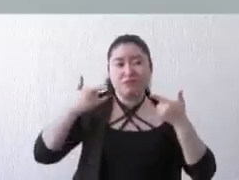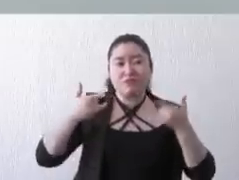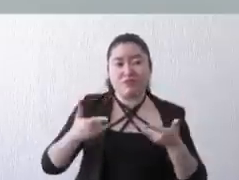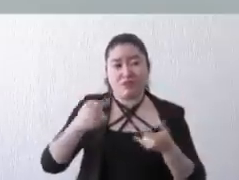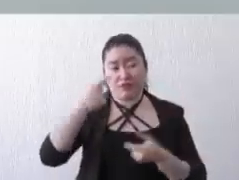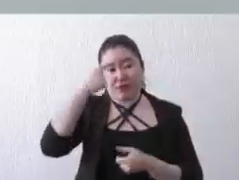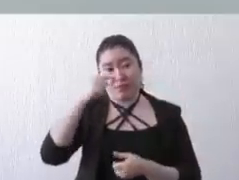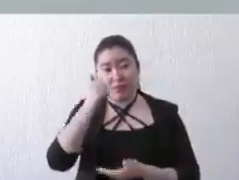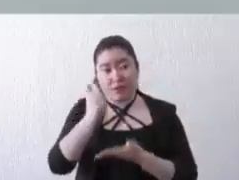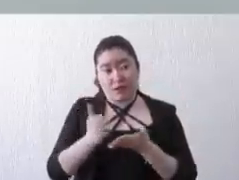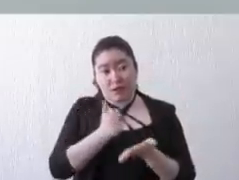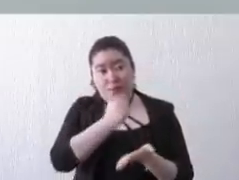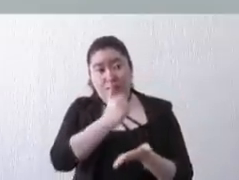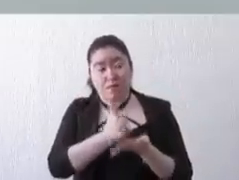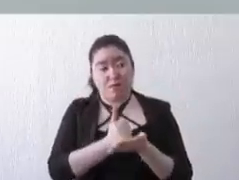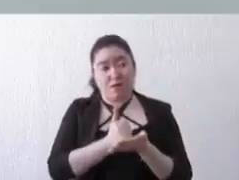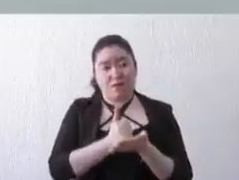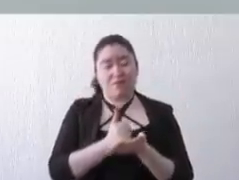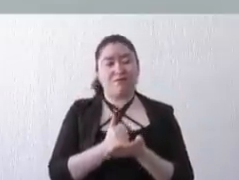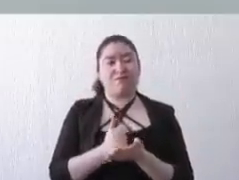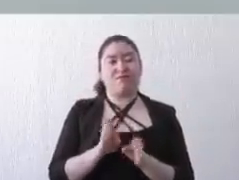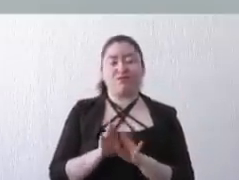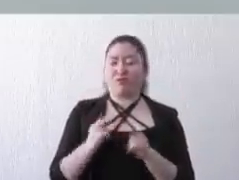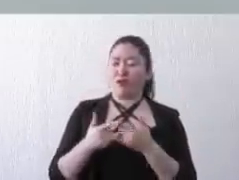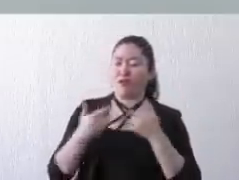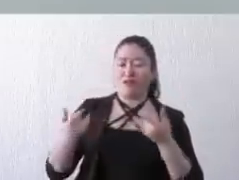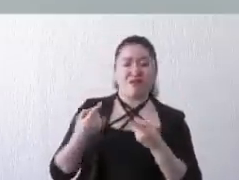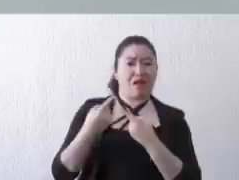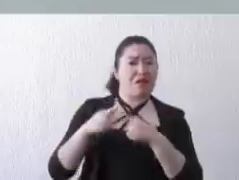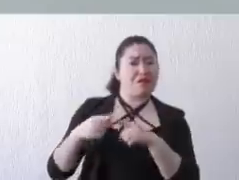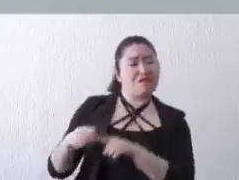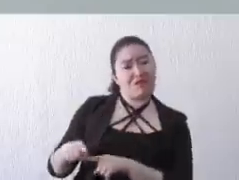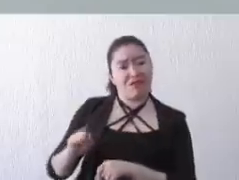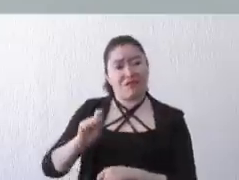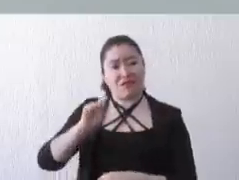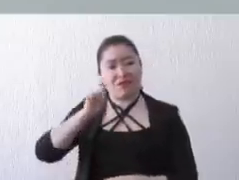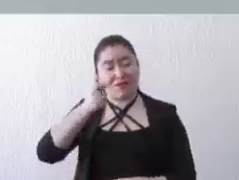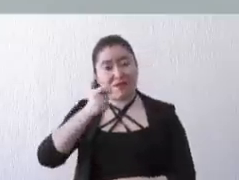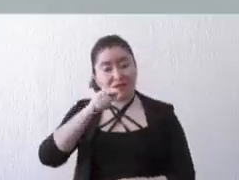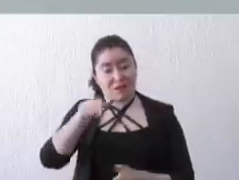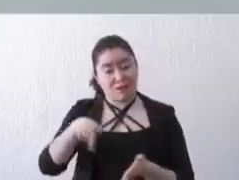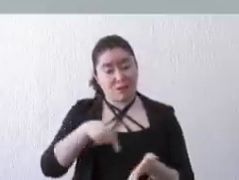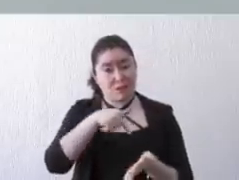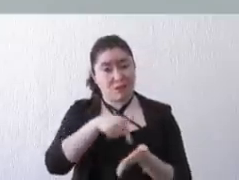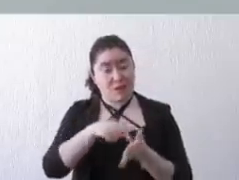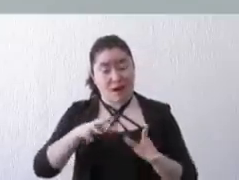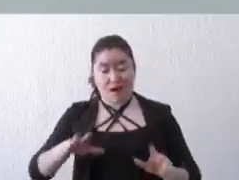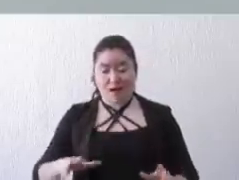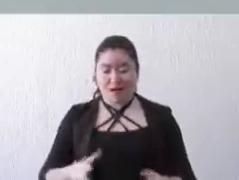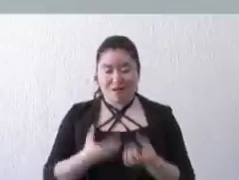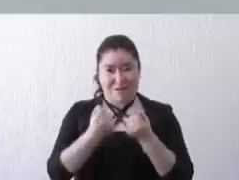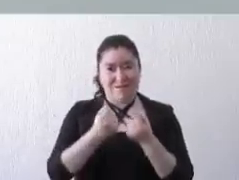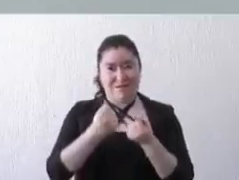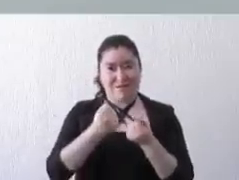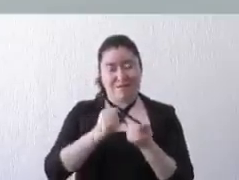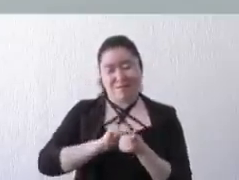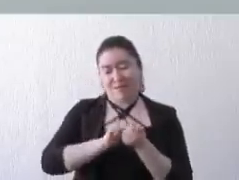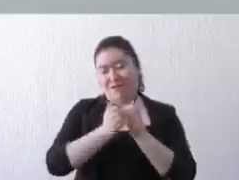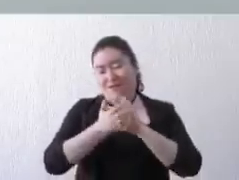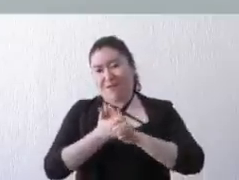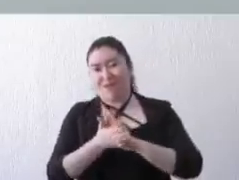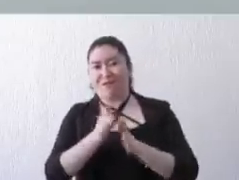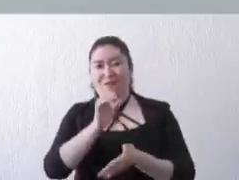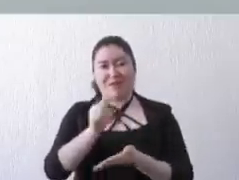ciudad, historia en todos sentidos, en la recuperación de este centro cultural, en este lugar, pues, que también es